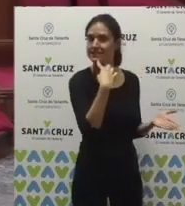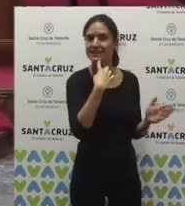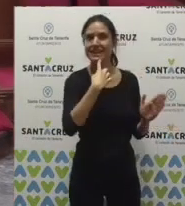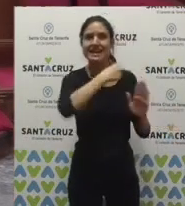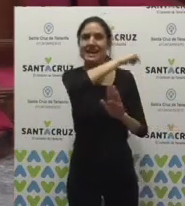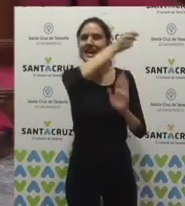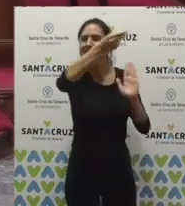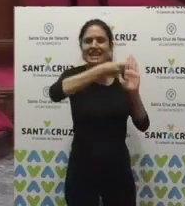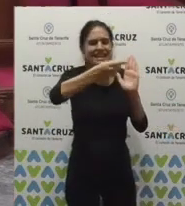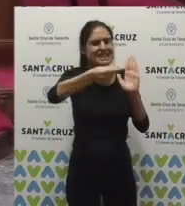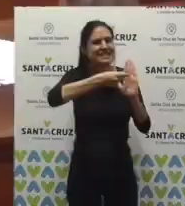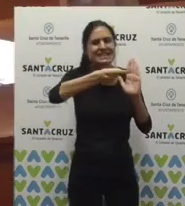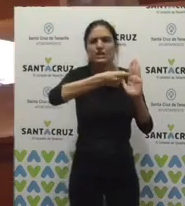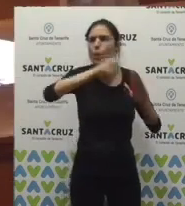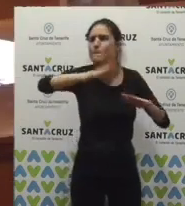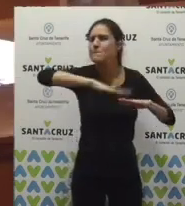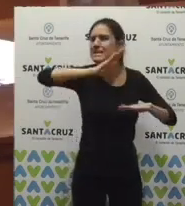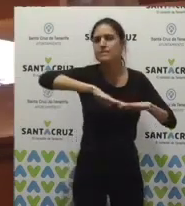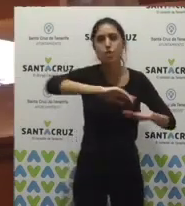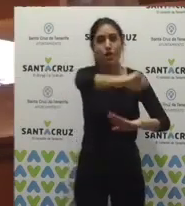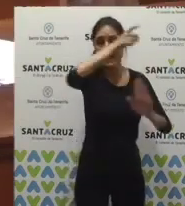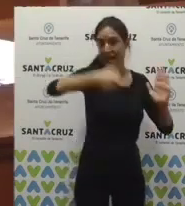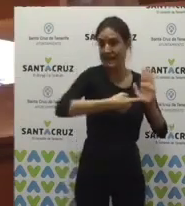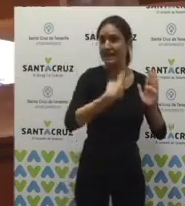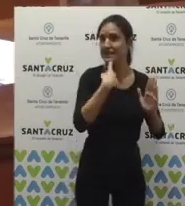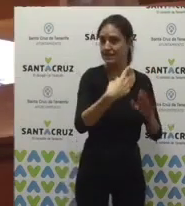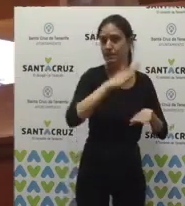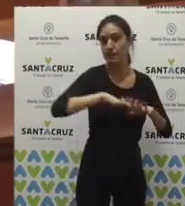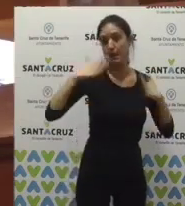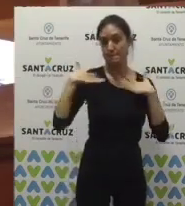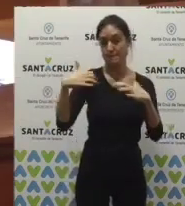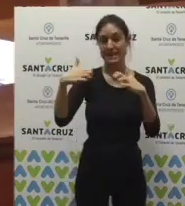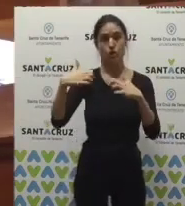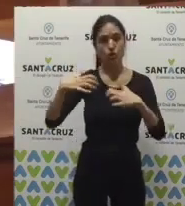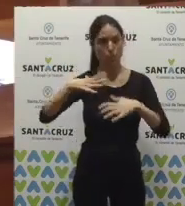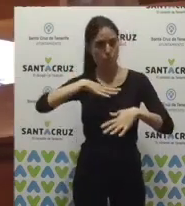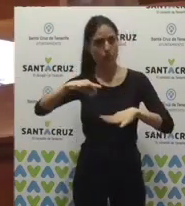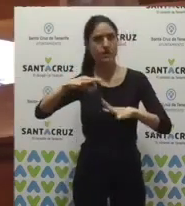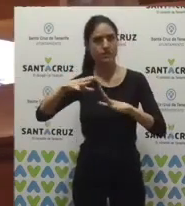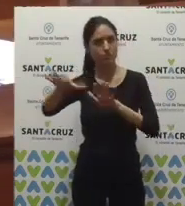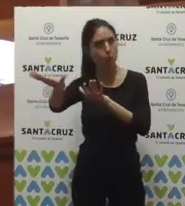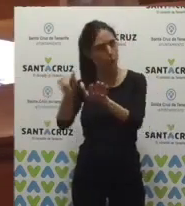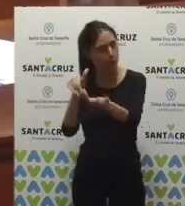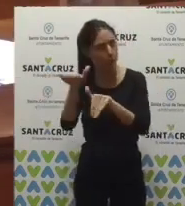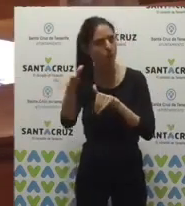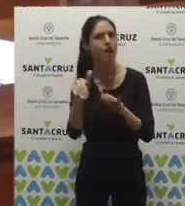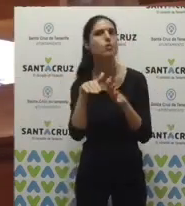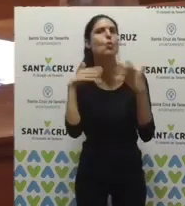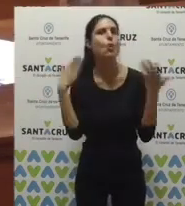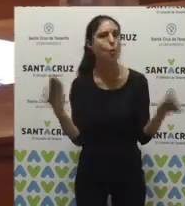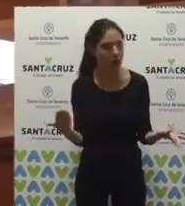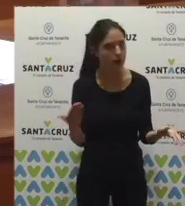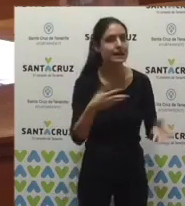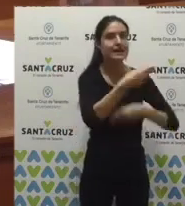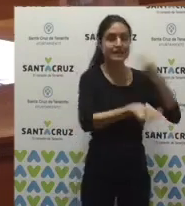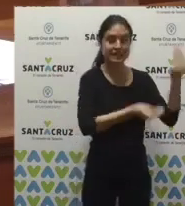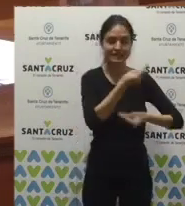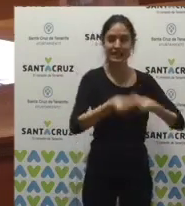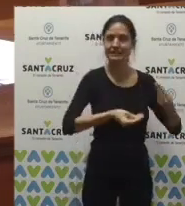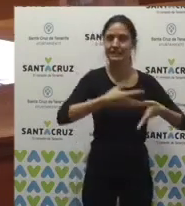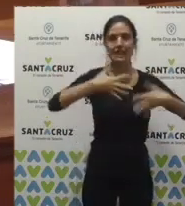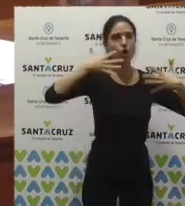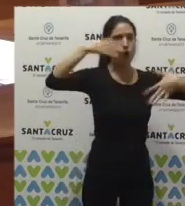indispensable que marca la ley para poder convocar un pleno que es que se haga con garantía jurídica